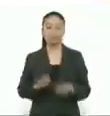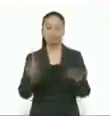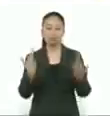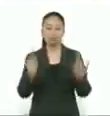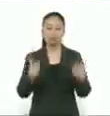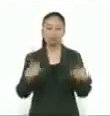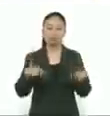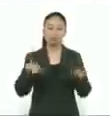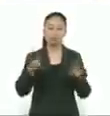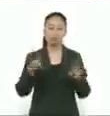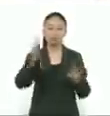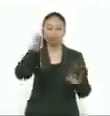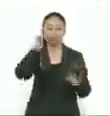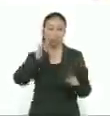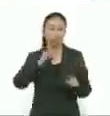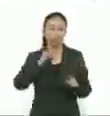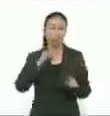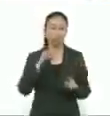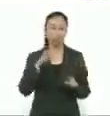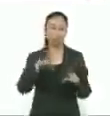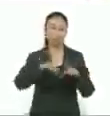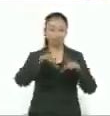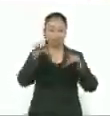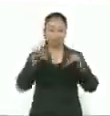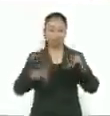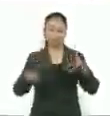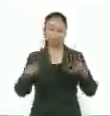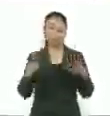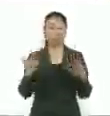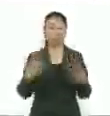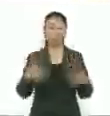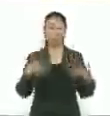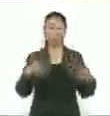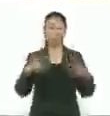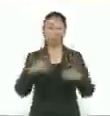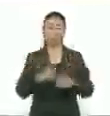las mujeres de nuestro país.